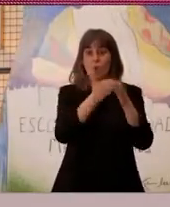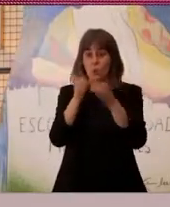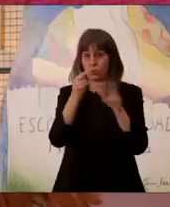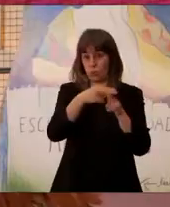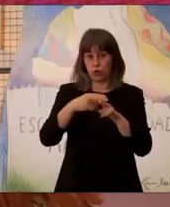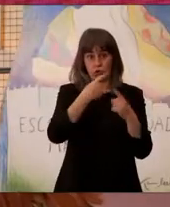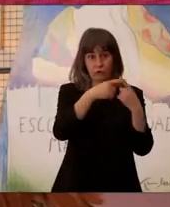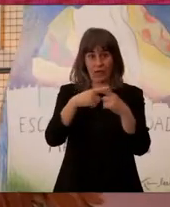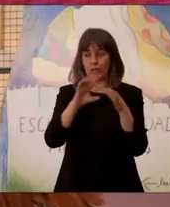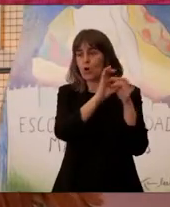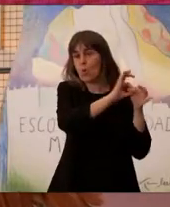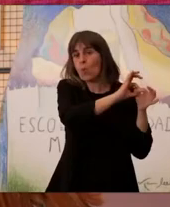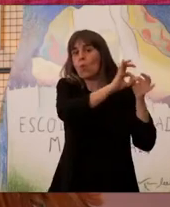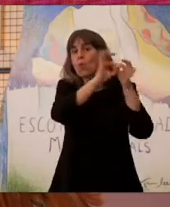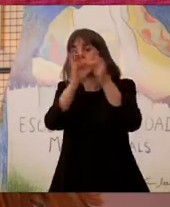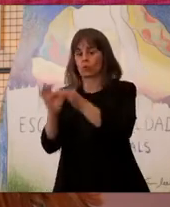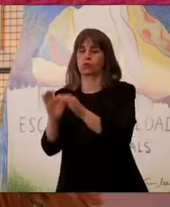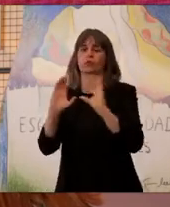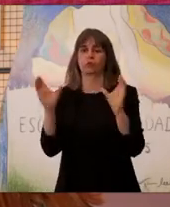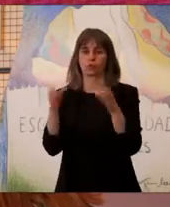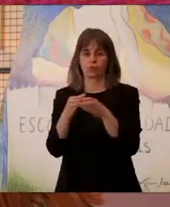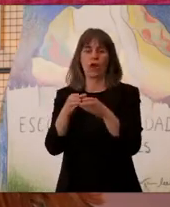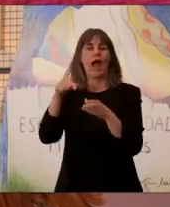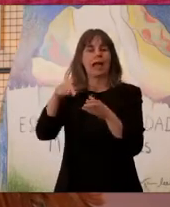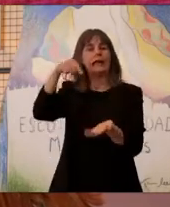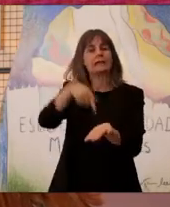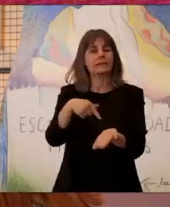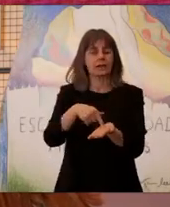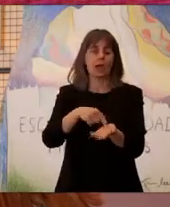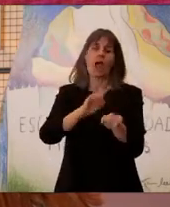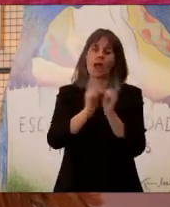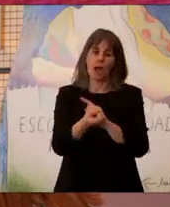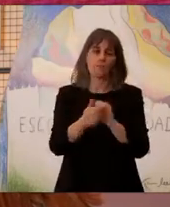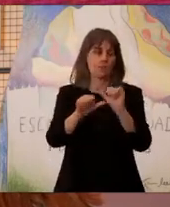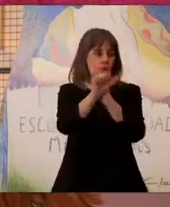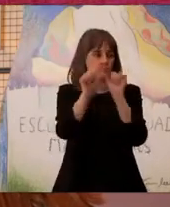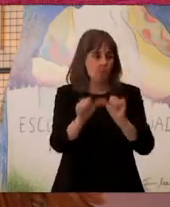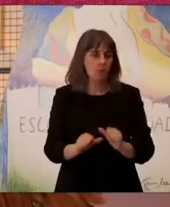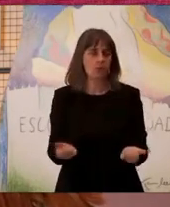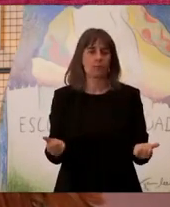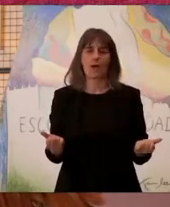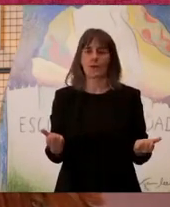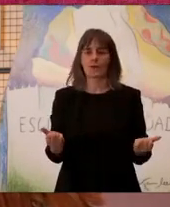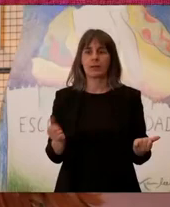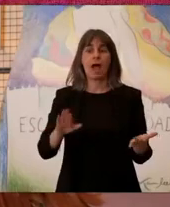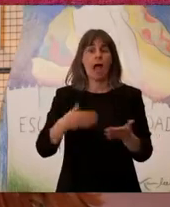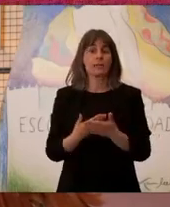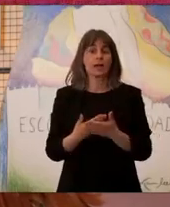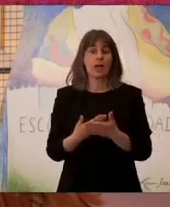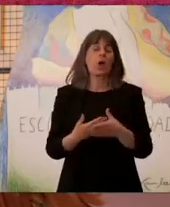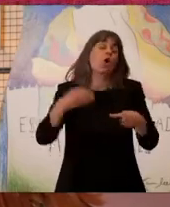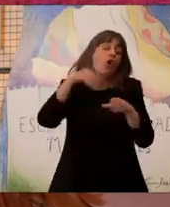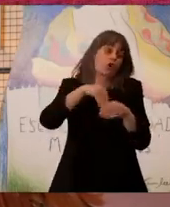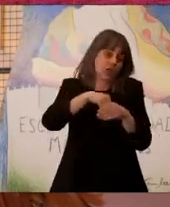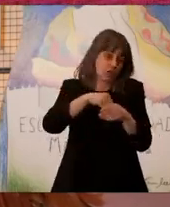exigir determinadas determinados cambios en las formas en la en No ya incluso los contenidos que